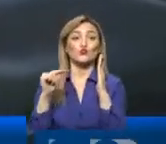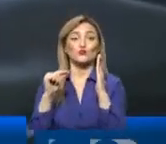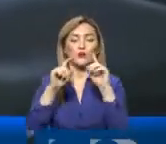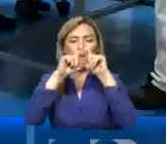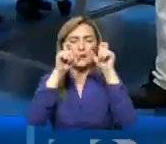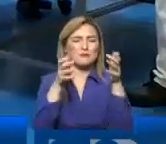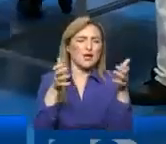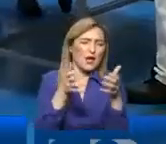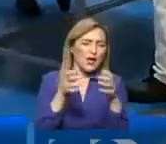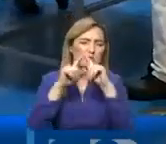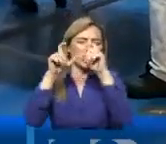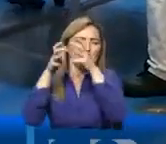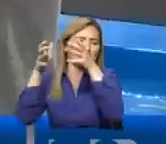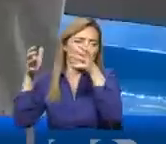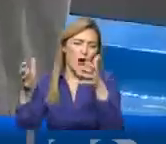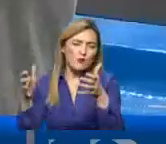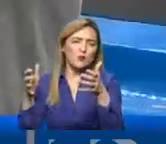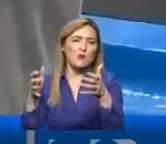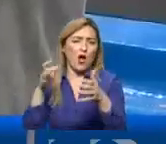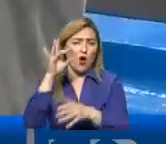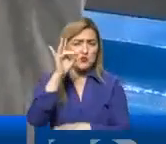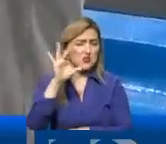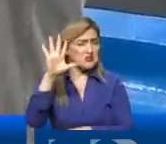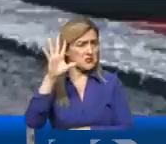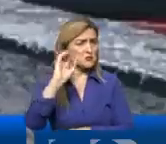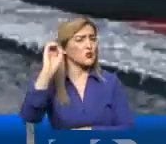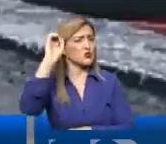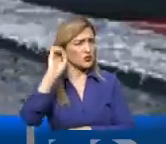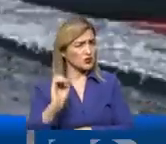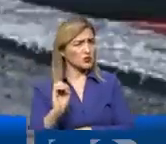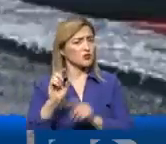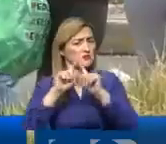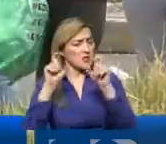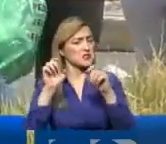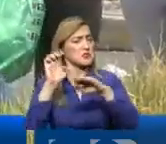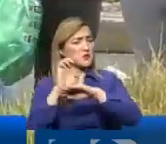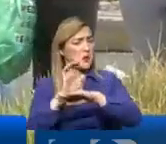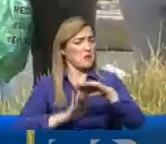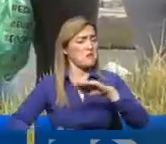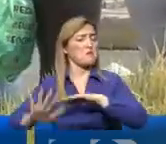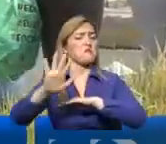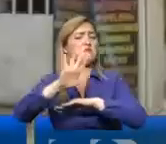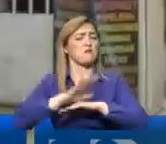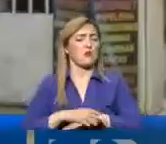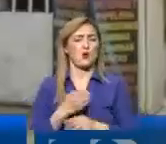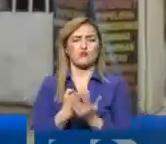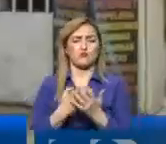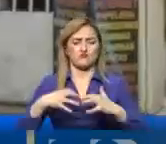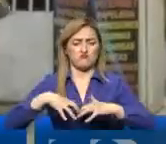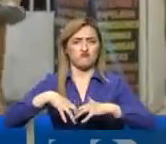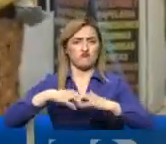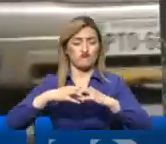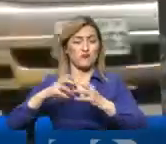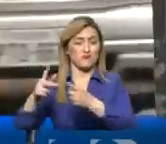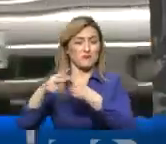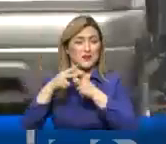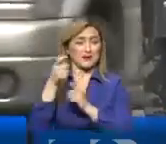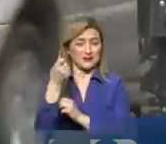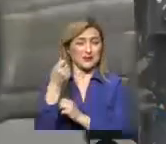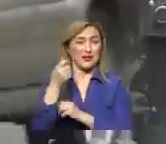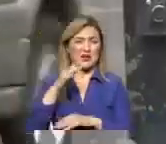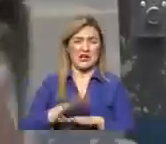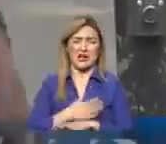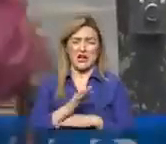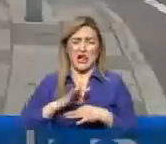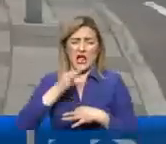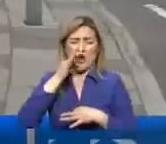micro y medianas empresas representan el 85% del tejido empresarial, por lo que la reactivación económica, luego del gran impacto